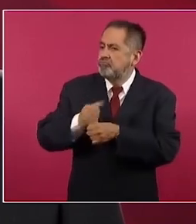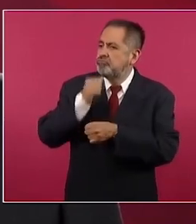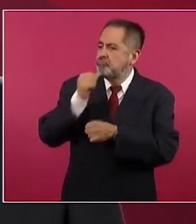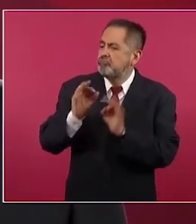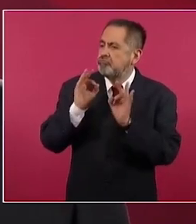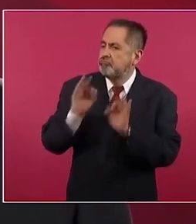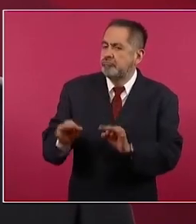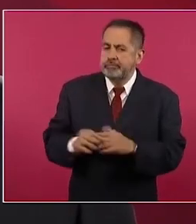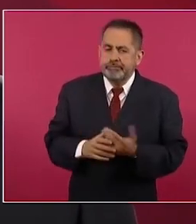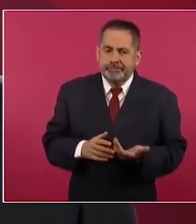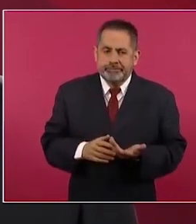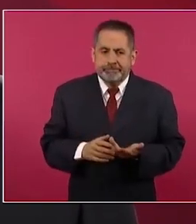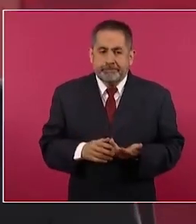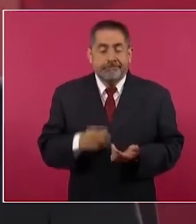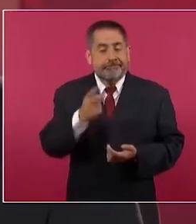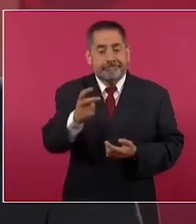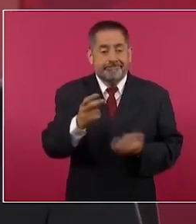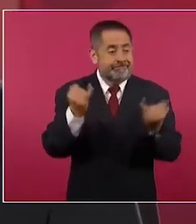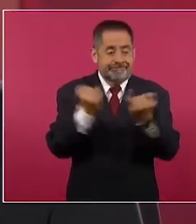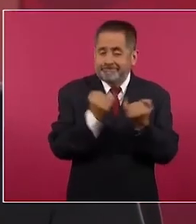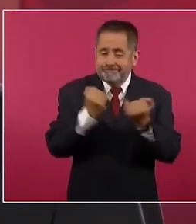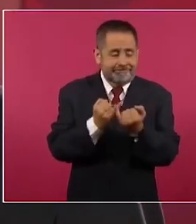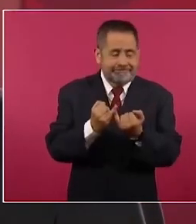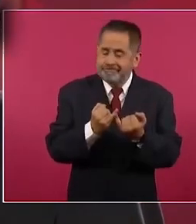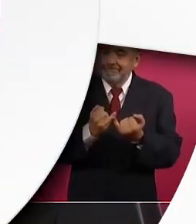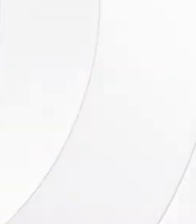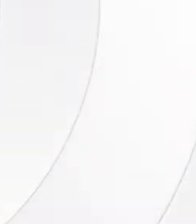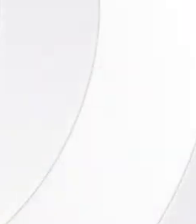Por eso digo, no somos iguales.